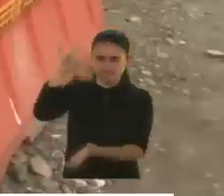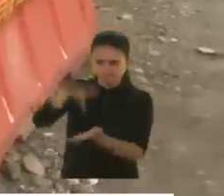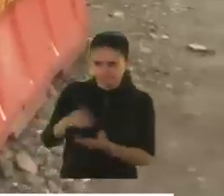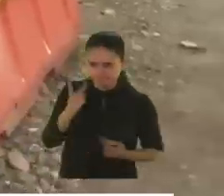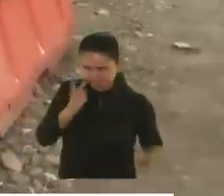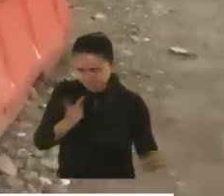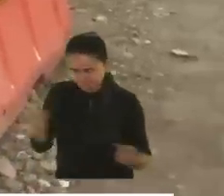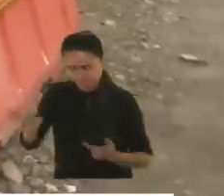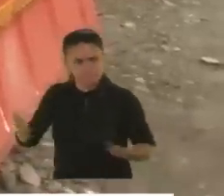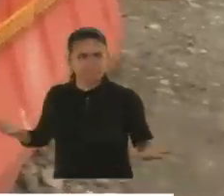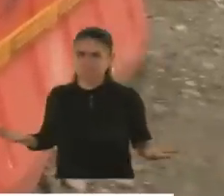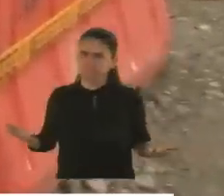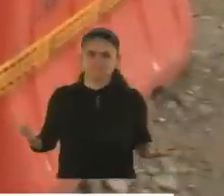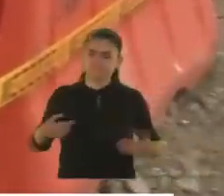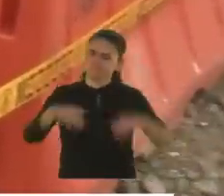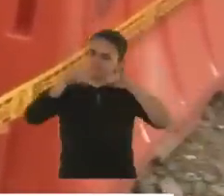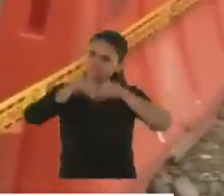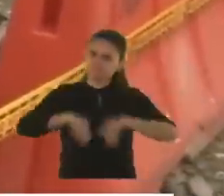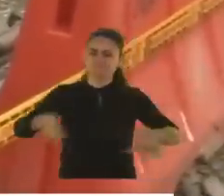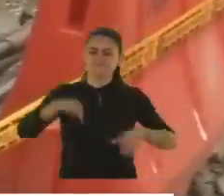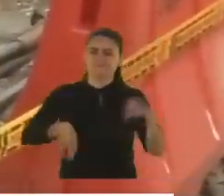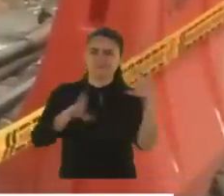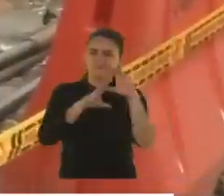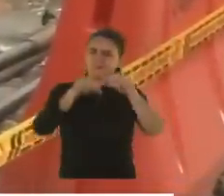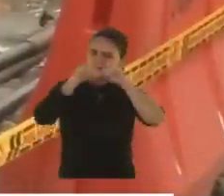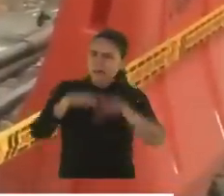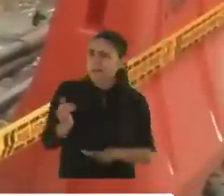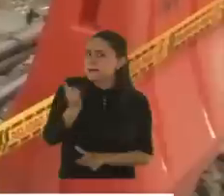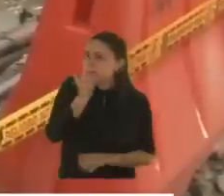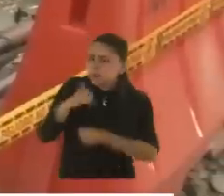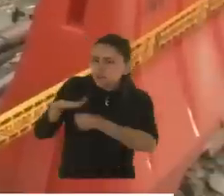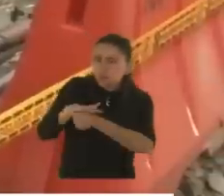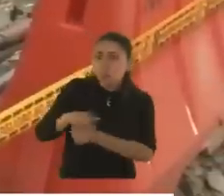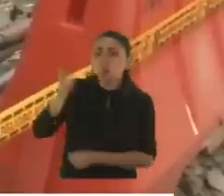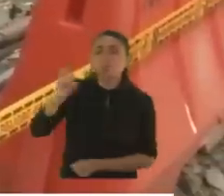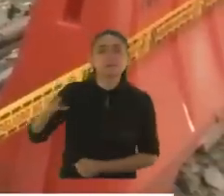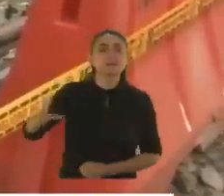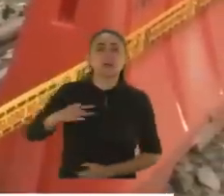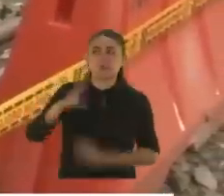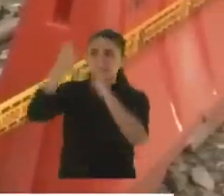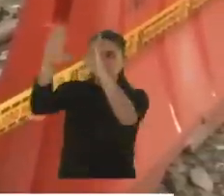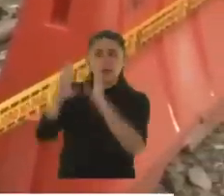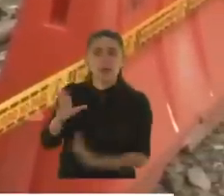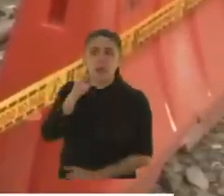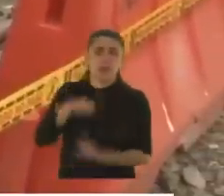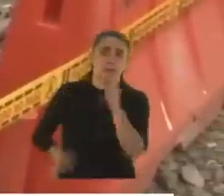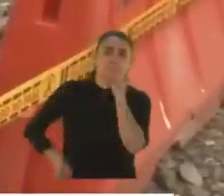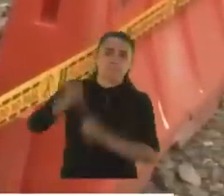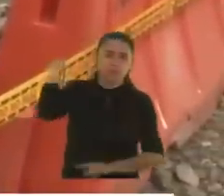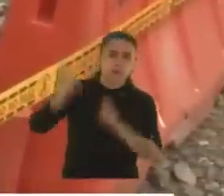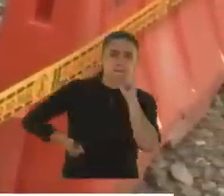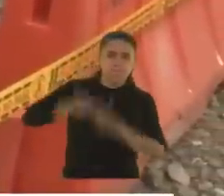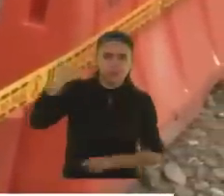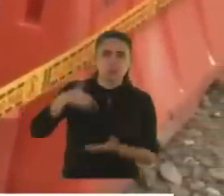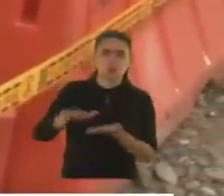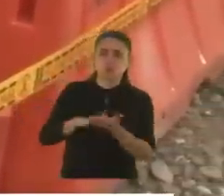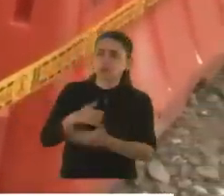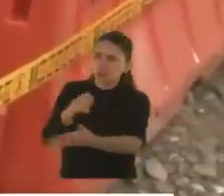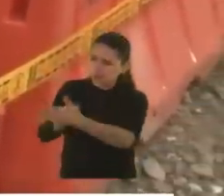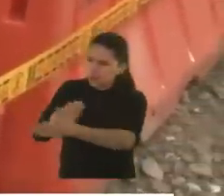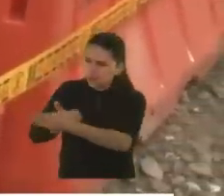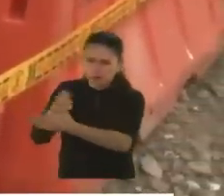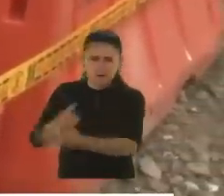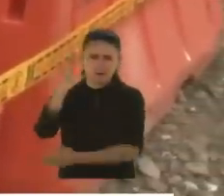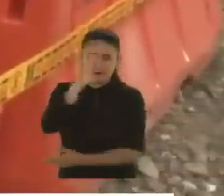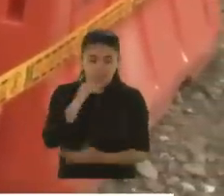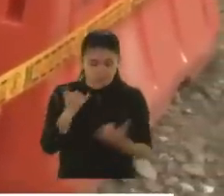este corregimiento para contarles qué era lo que les estaba pasando. Ellos se sentían olvidados porque hasta ahora no les habían dado ninguna solución. La buena